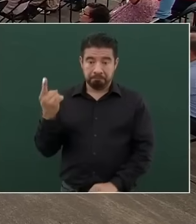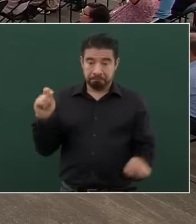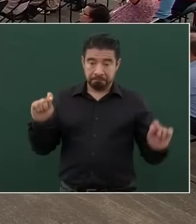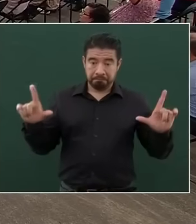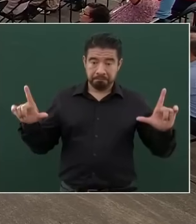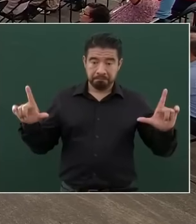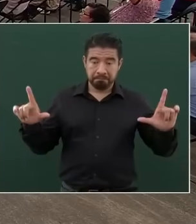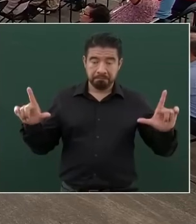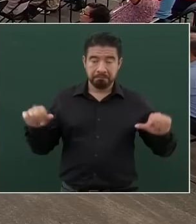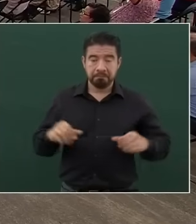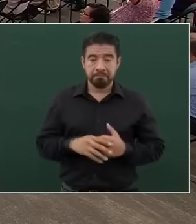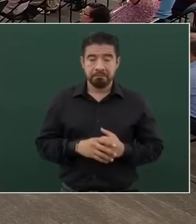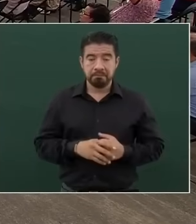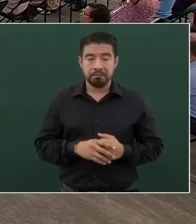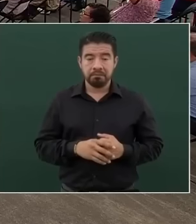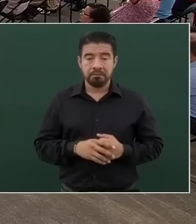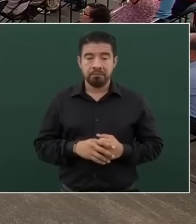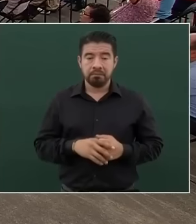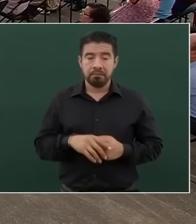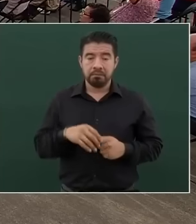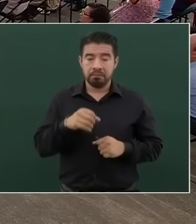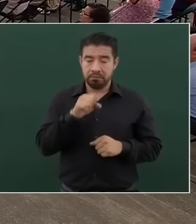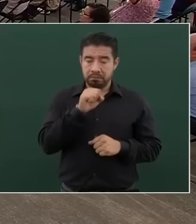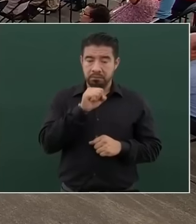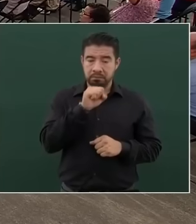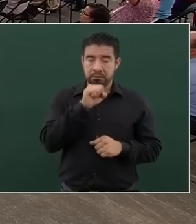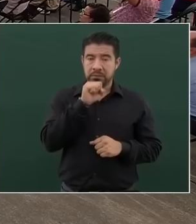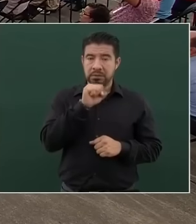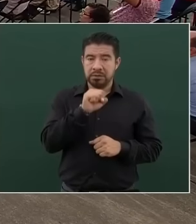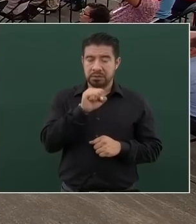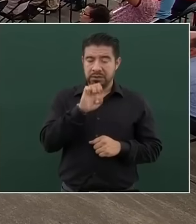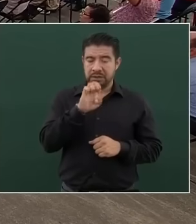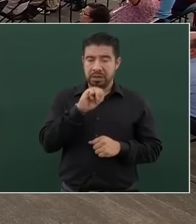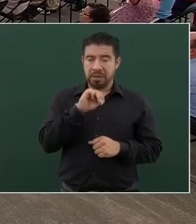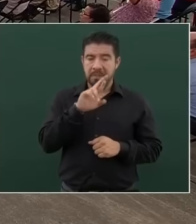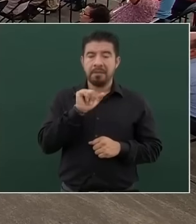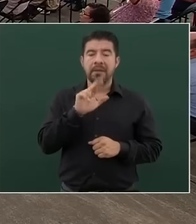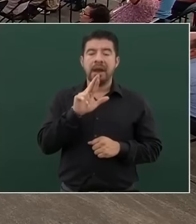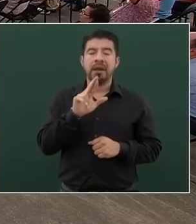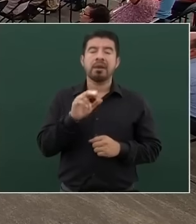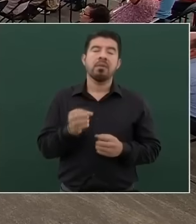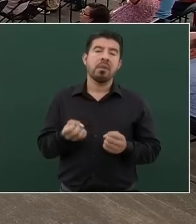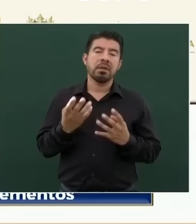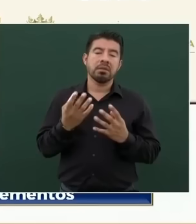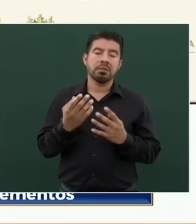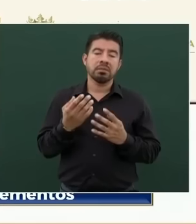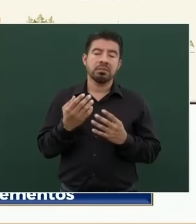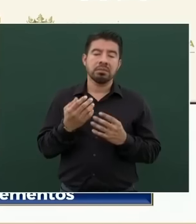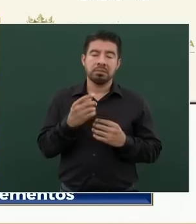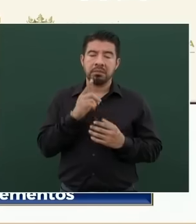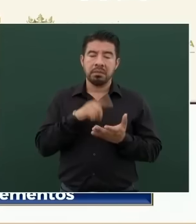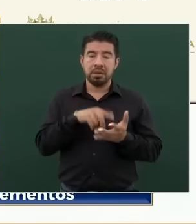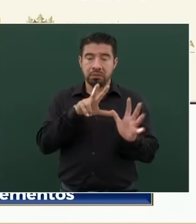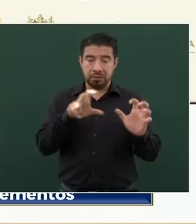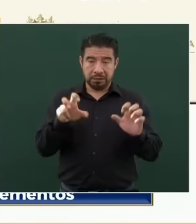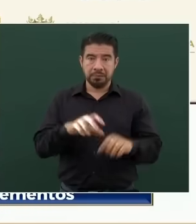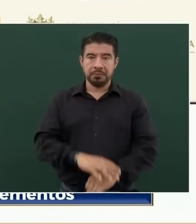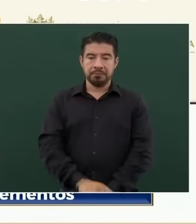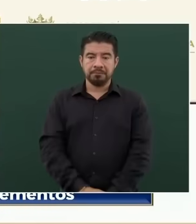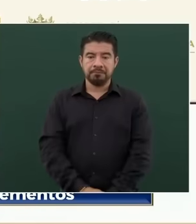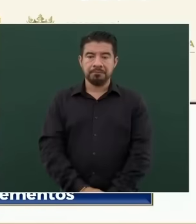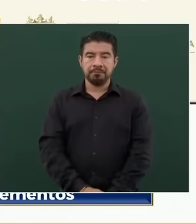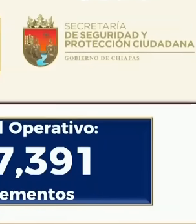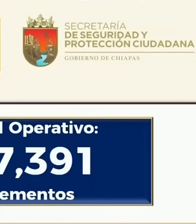miren nada más en la Secretaría de Marina son 10000 elementos